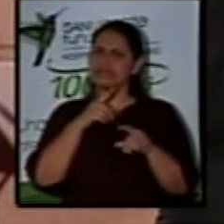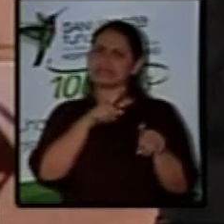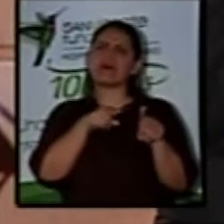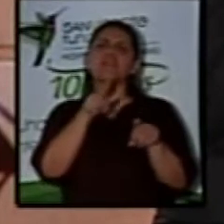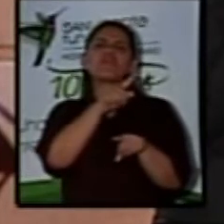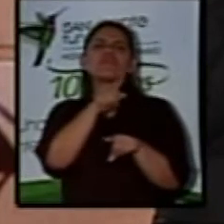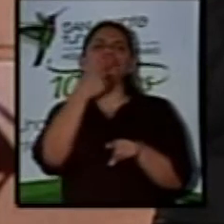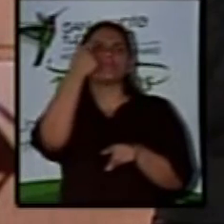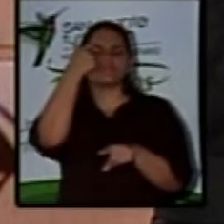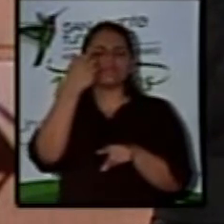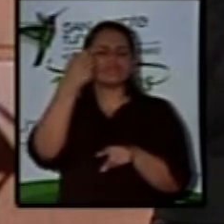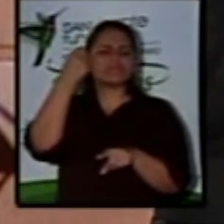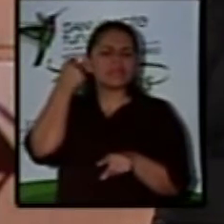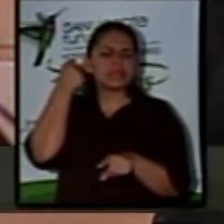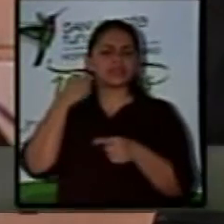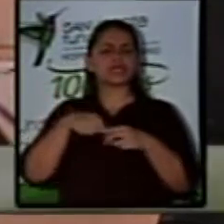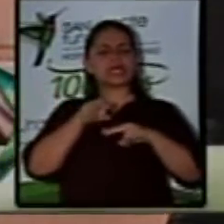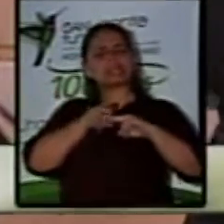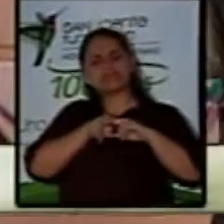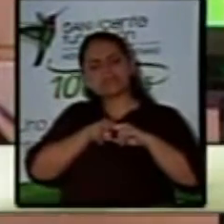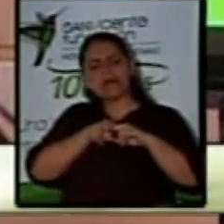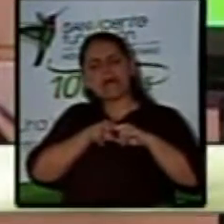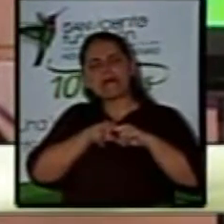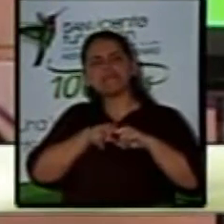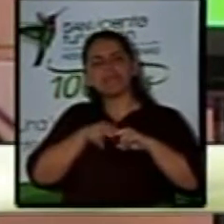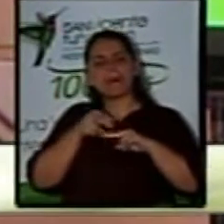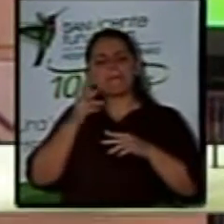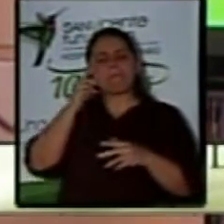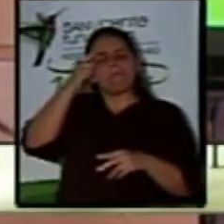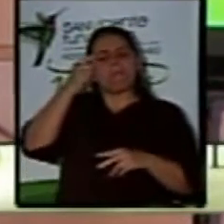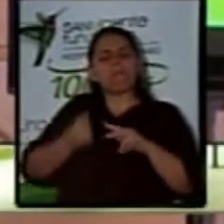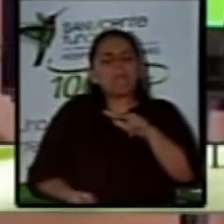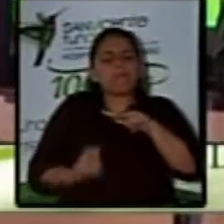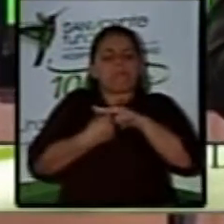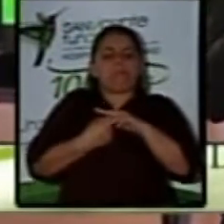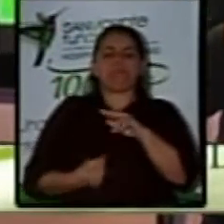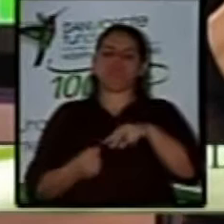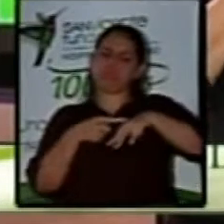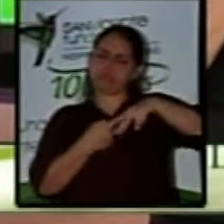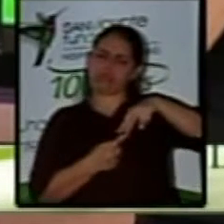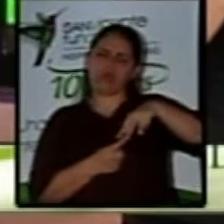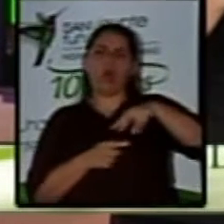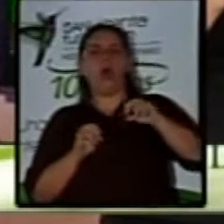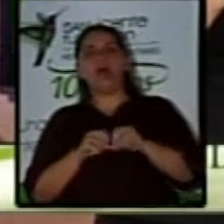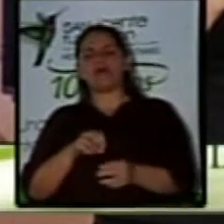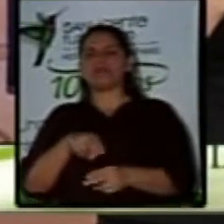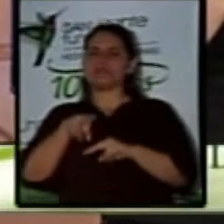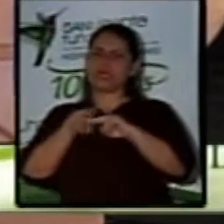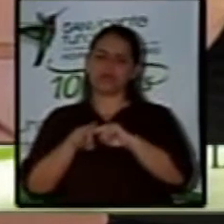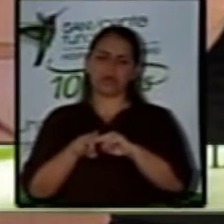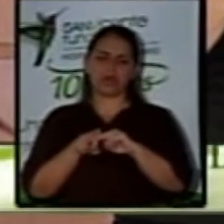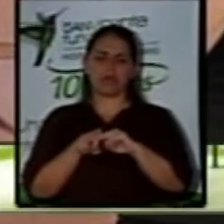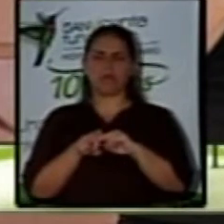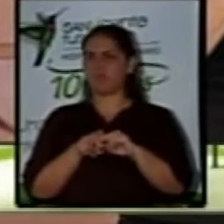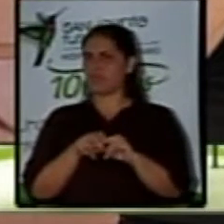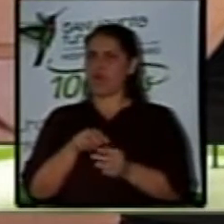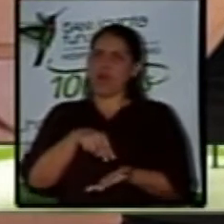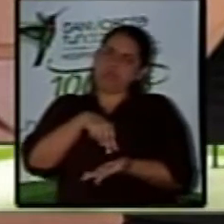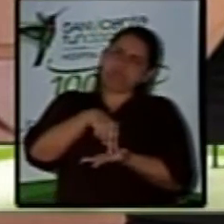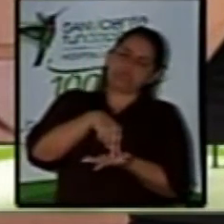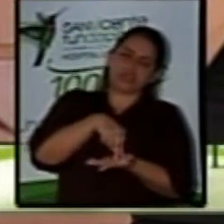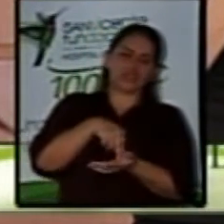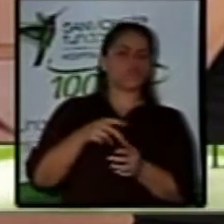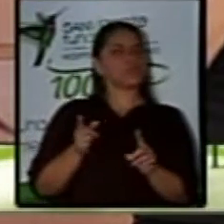son creencias que el estar mucho sentado o parado también puede predisponer a la enfermedad. Como tal, no es una